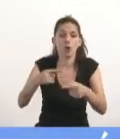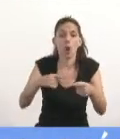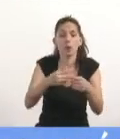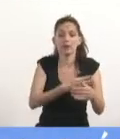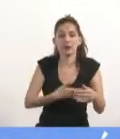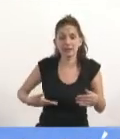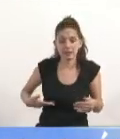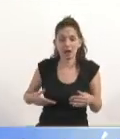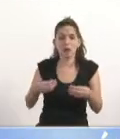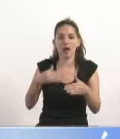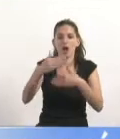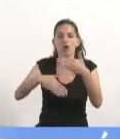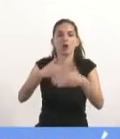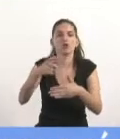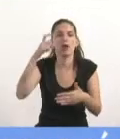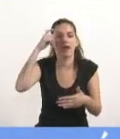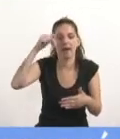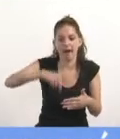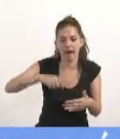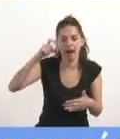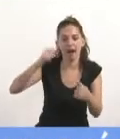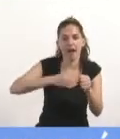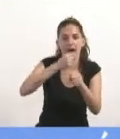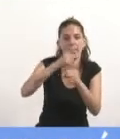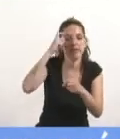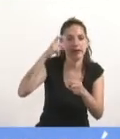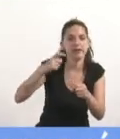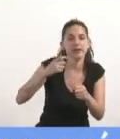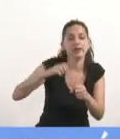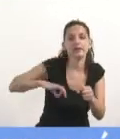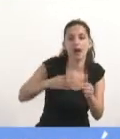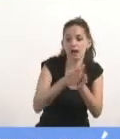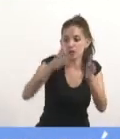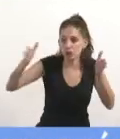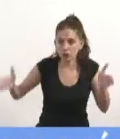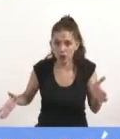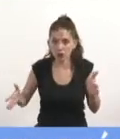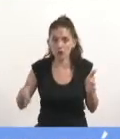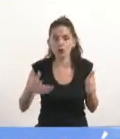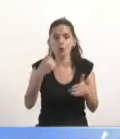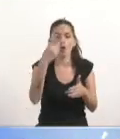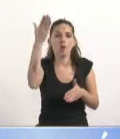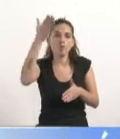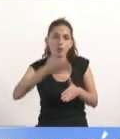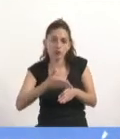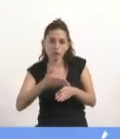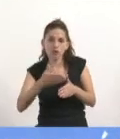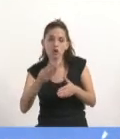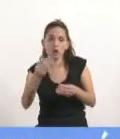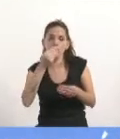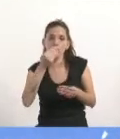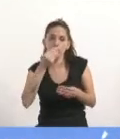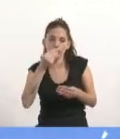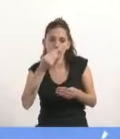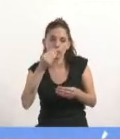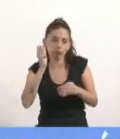manera progresiva de acá a 10 años vamos a llegar a establecer el 1% del Producto Bruto para ciencia